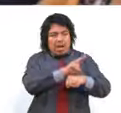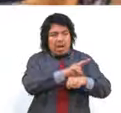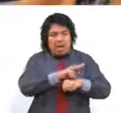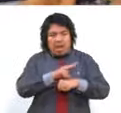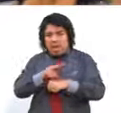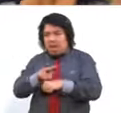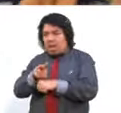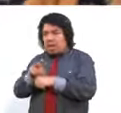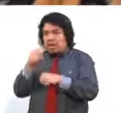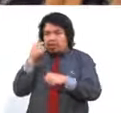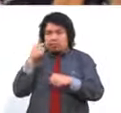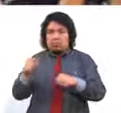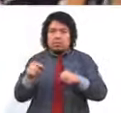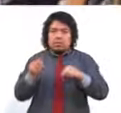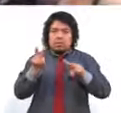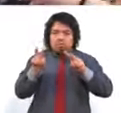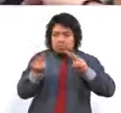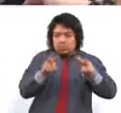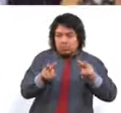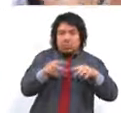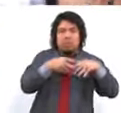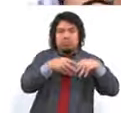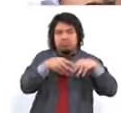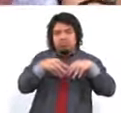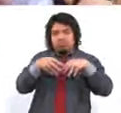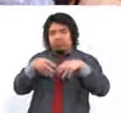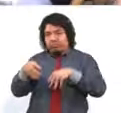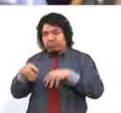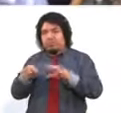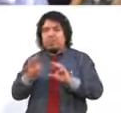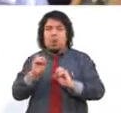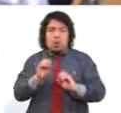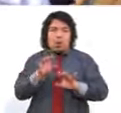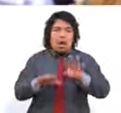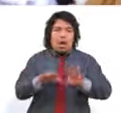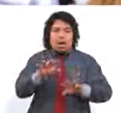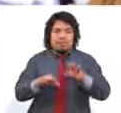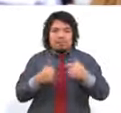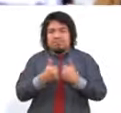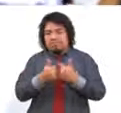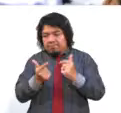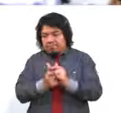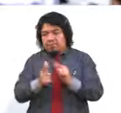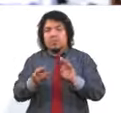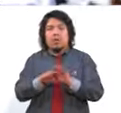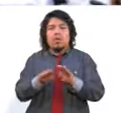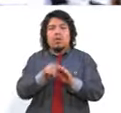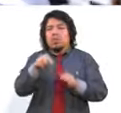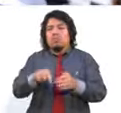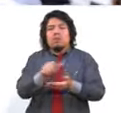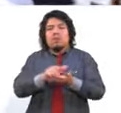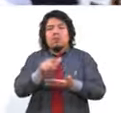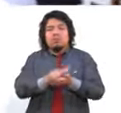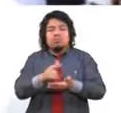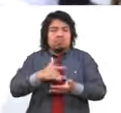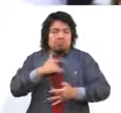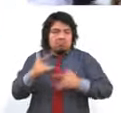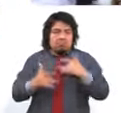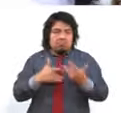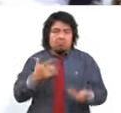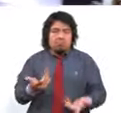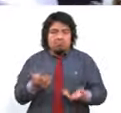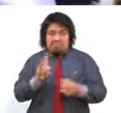hacia este tipo de organizaciones, marchas, manifestaciones o incluso grupos opositores. ¿Aquí cómo se encuentra la legislación en este sentido o